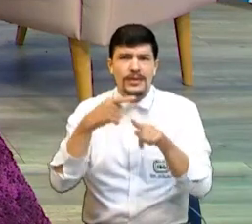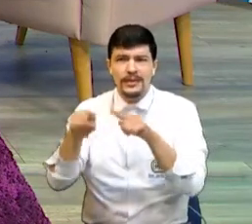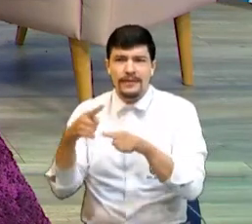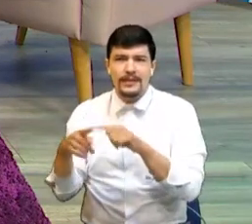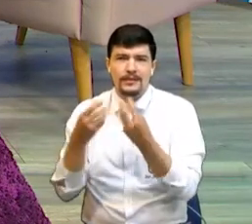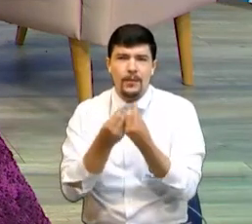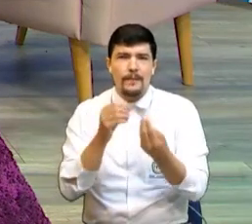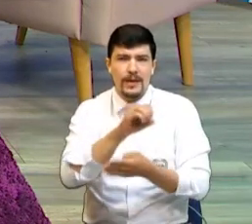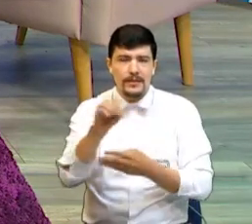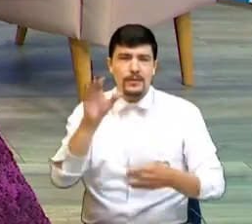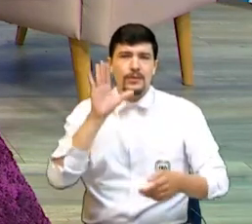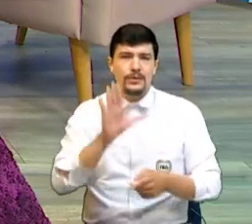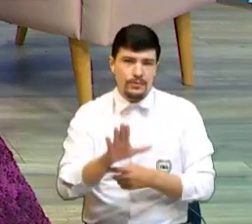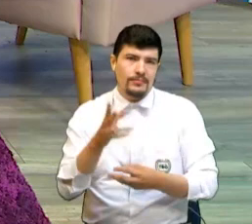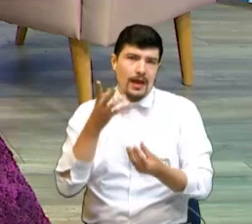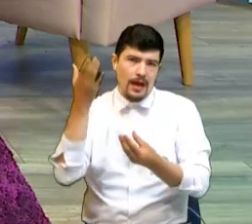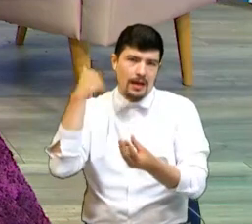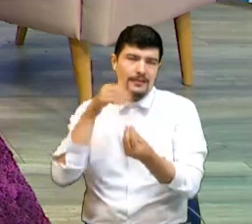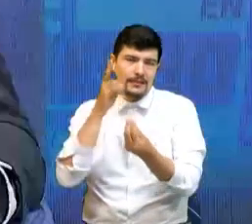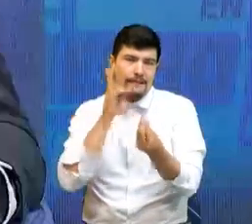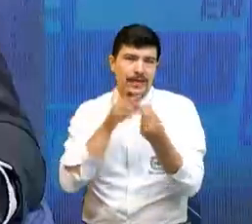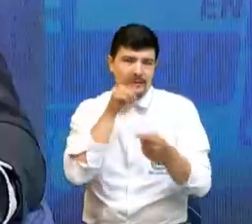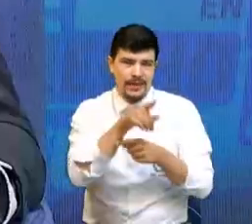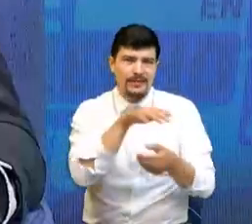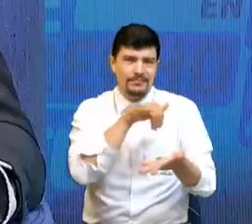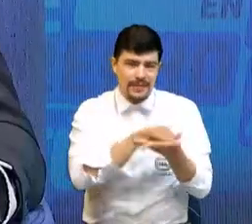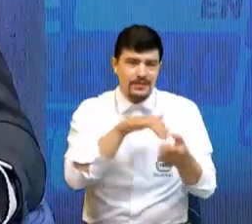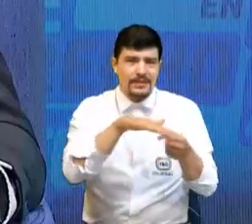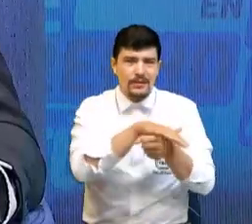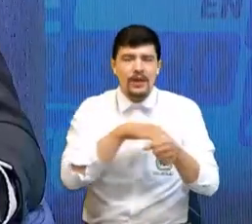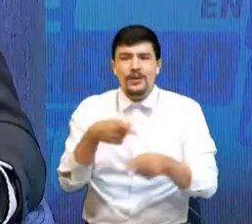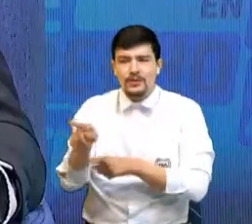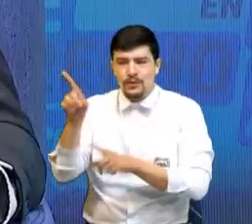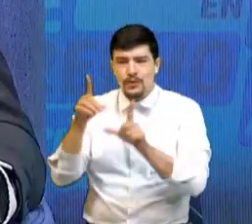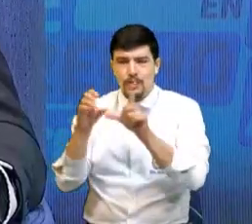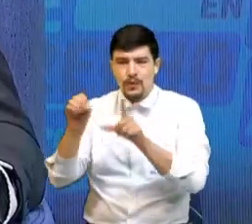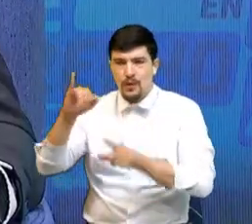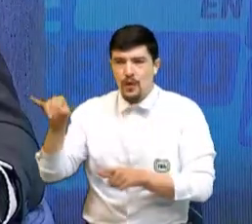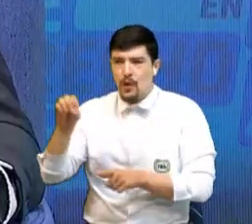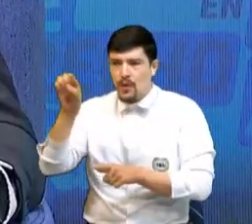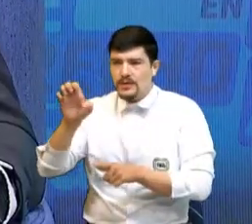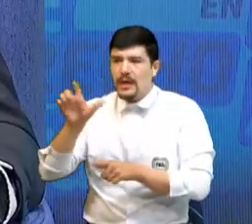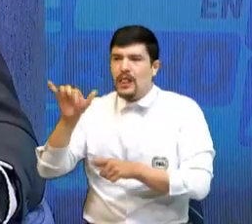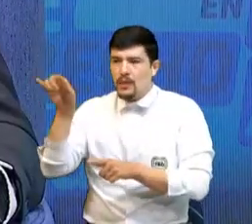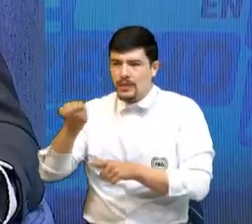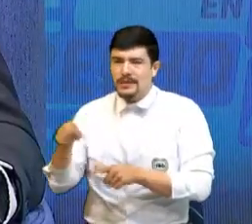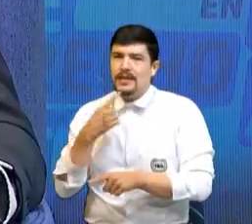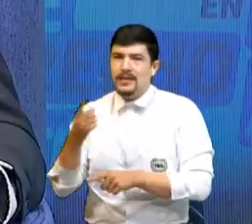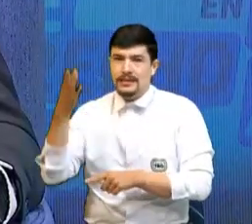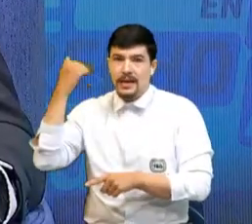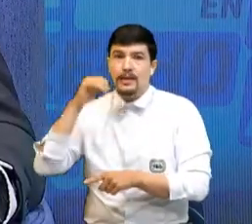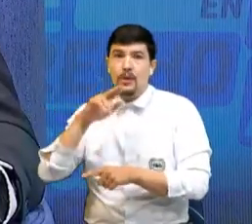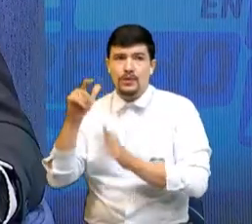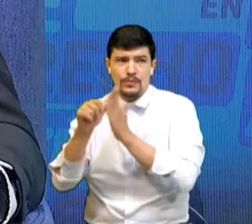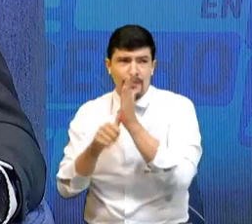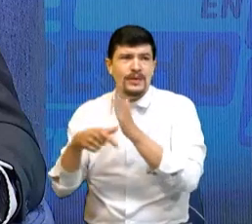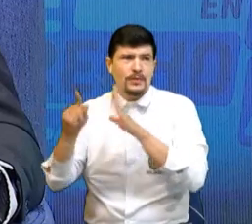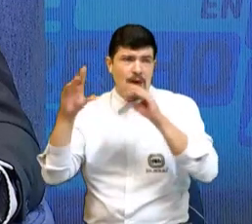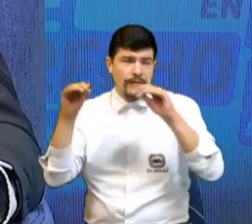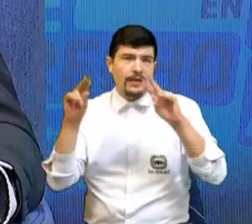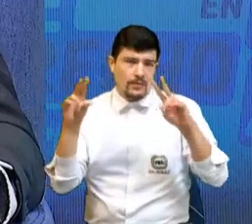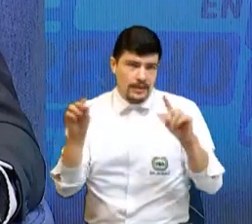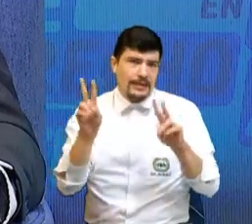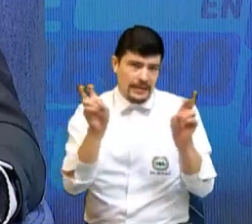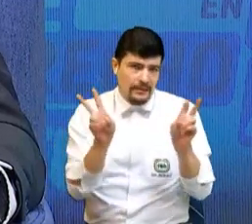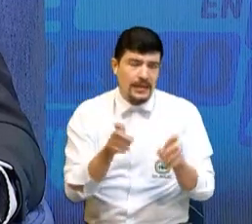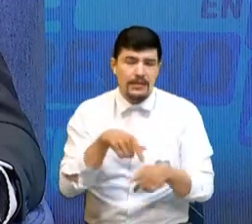que infortunadamente terminaron víctimas de estas situaciones que en algún momento el doctor José Luis también manifestó en otros programas cuando estuvimos tratando esta temática,